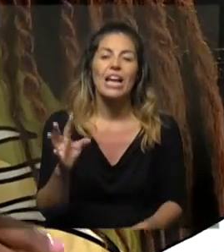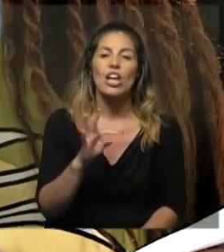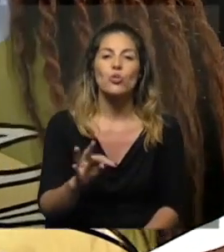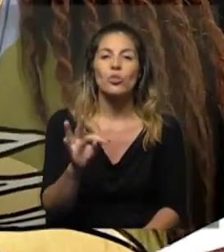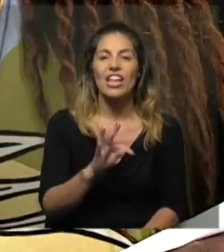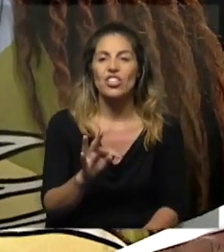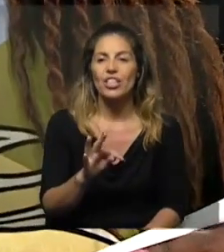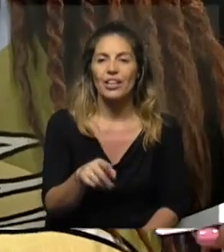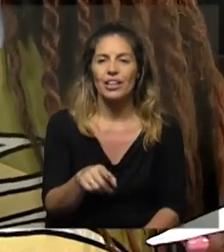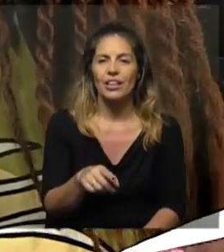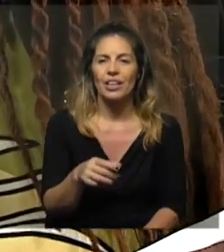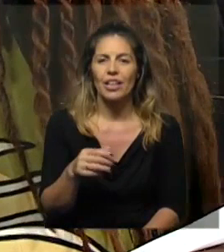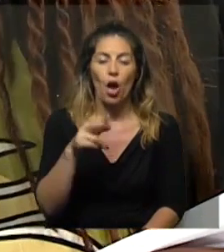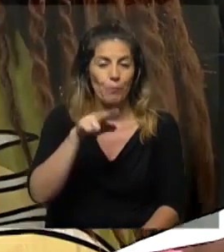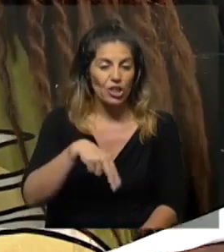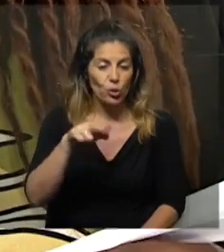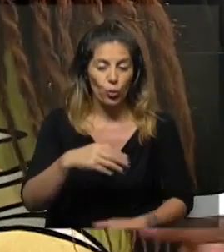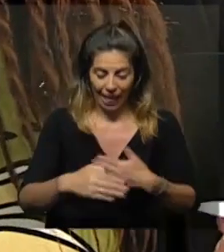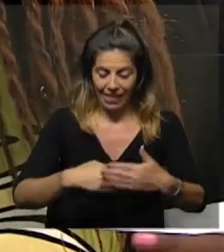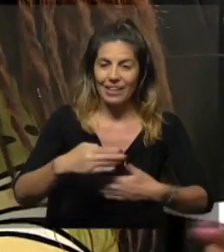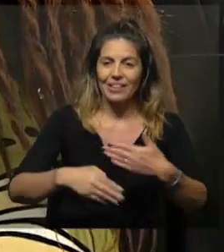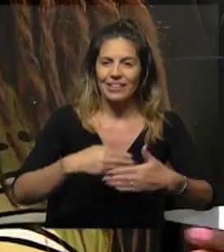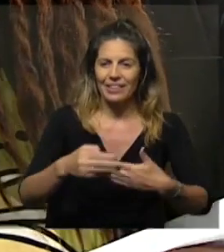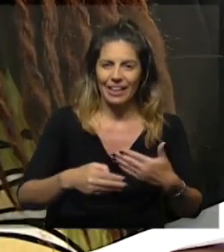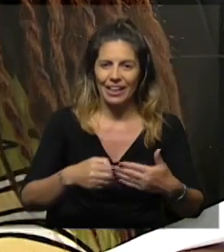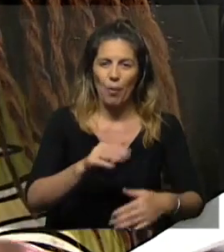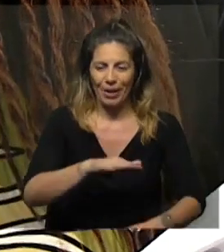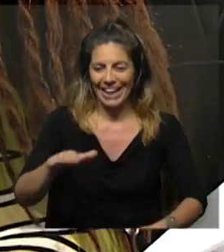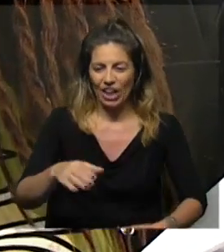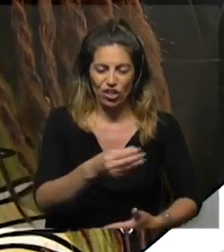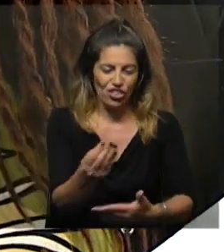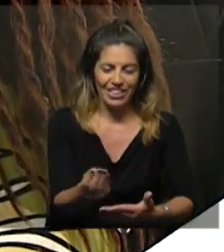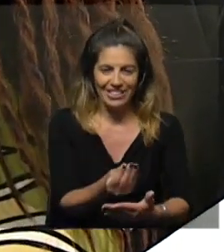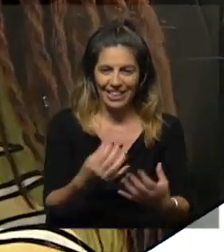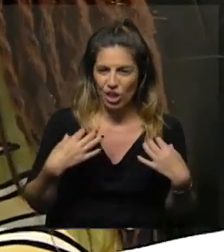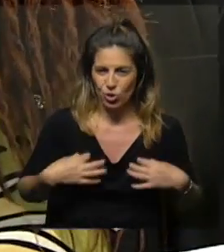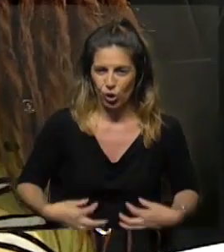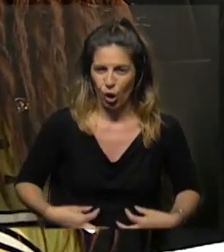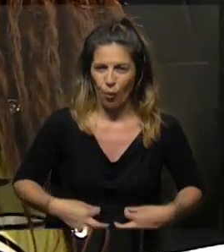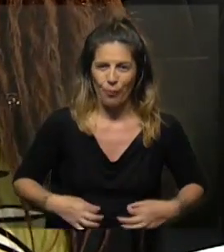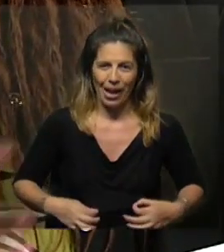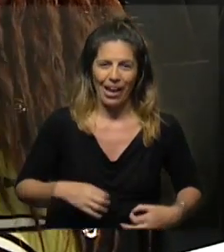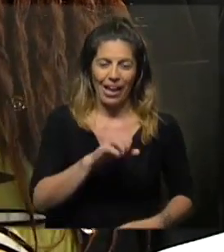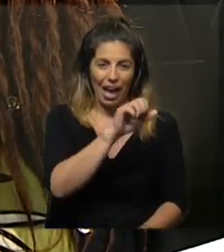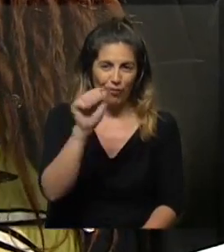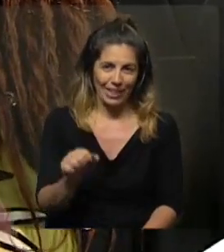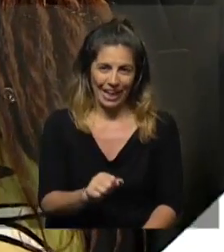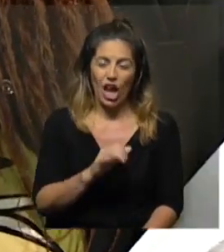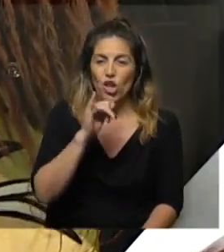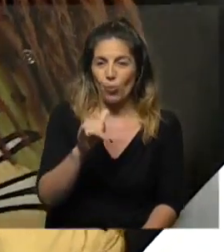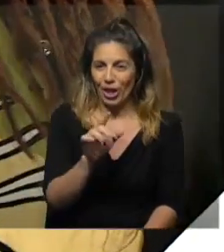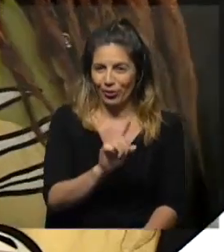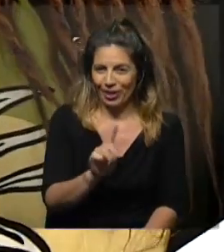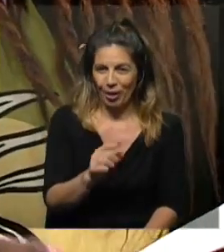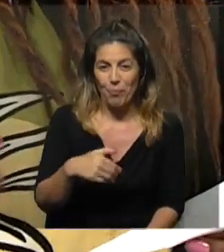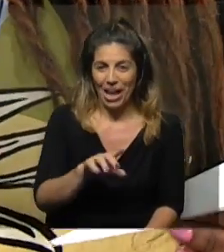biovestimiento africana es un taller y pintura en tela de como para que los niños diseñen su propia vestimenta africana no voy a contar mucho más si no